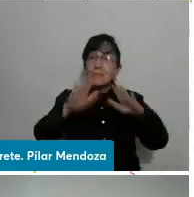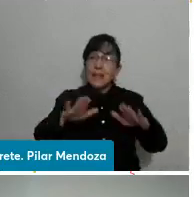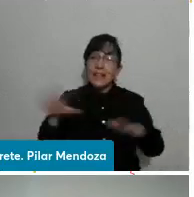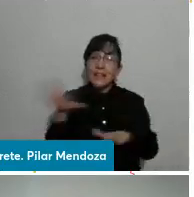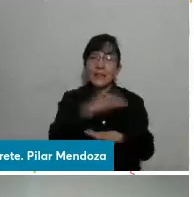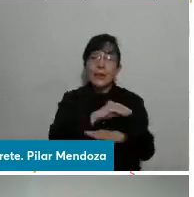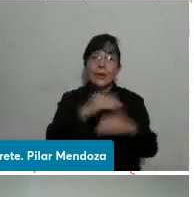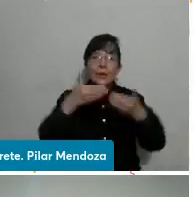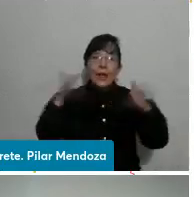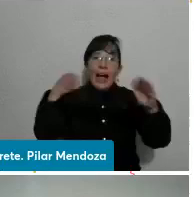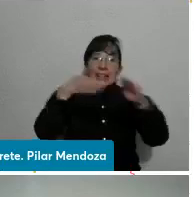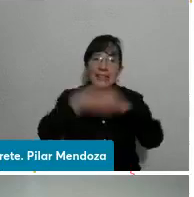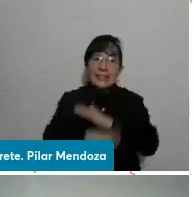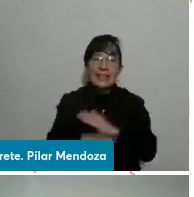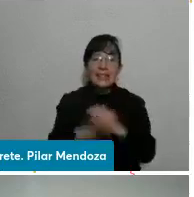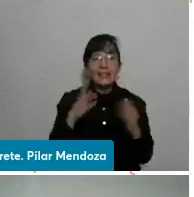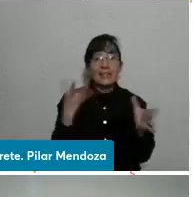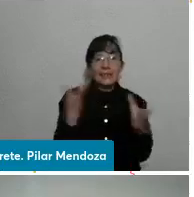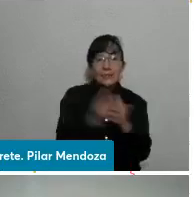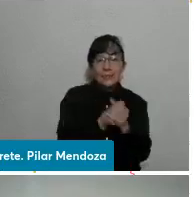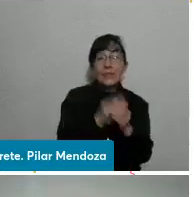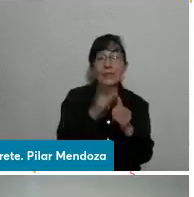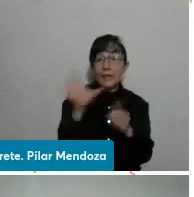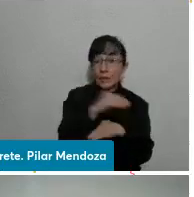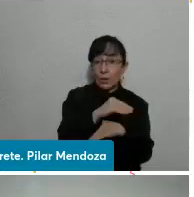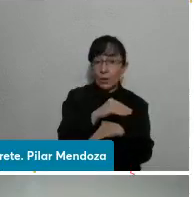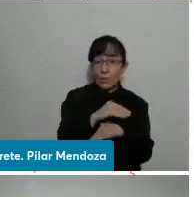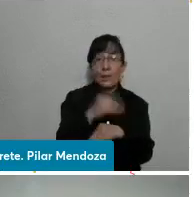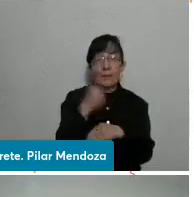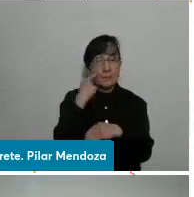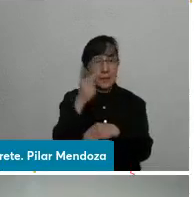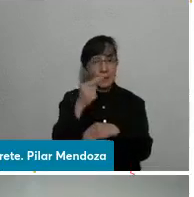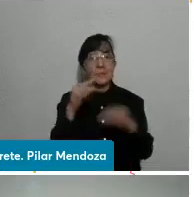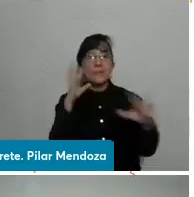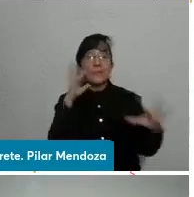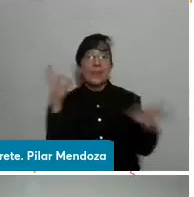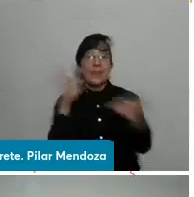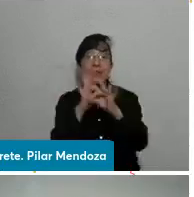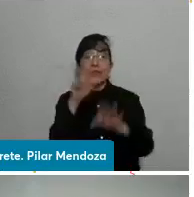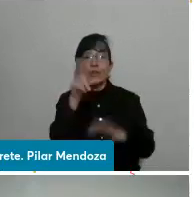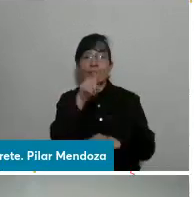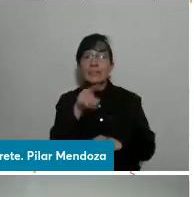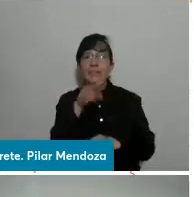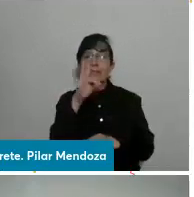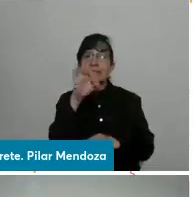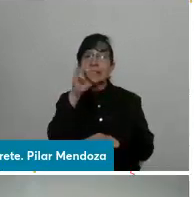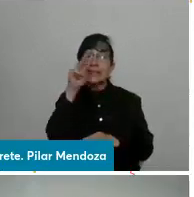pues lo primero es que la accesibilidad, digamos, este enfoque STEM nos ofrece,